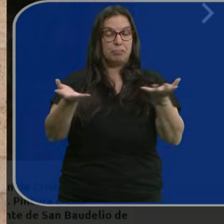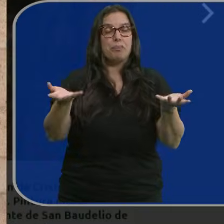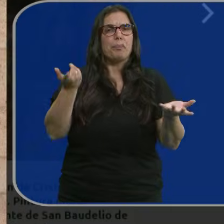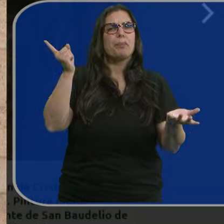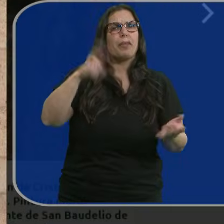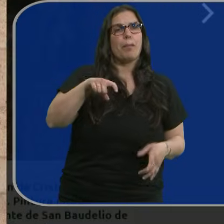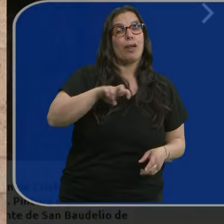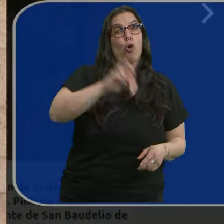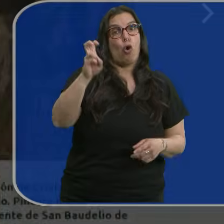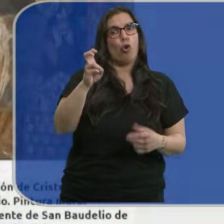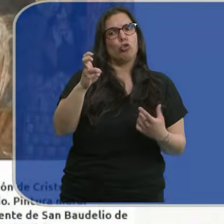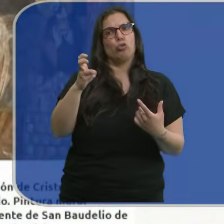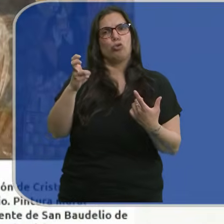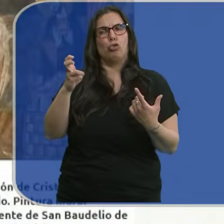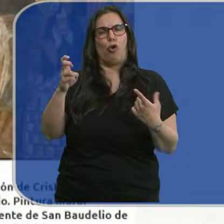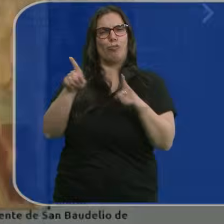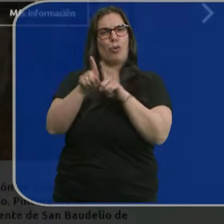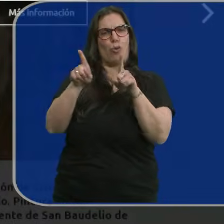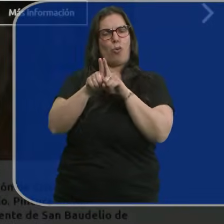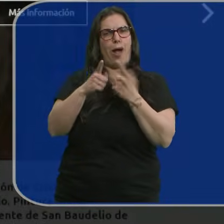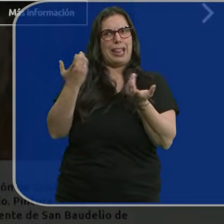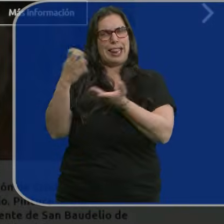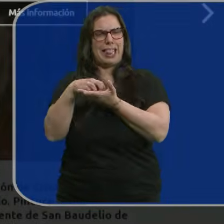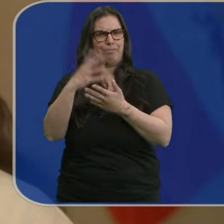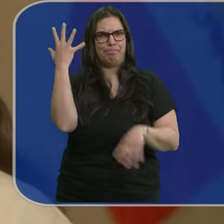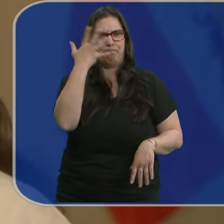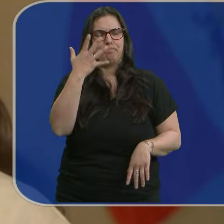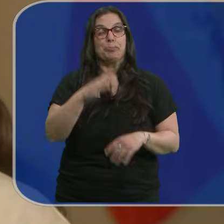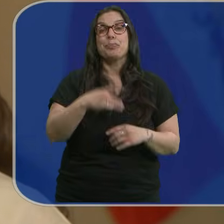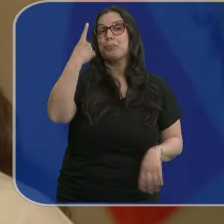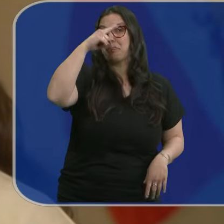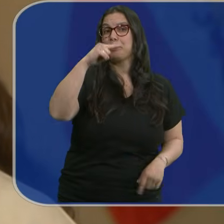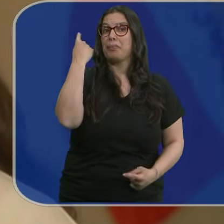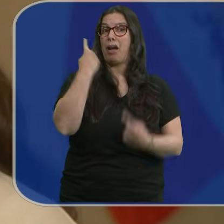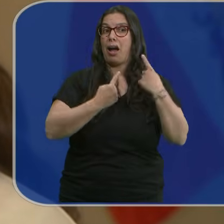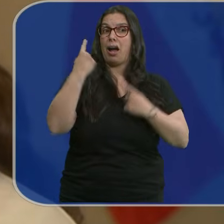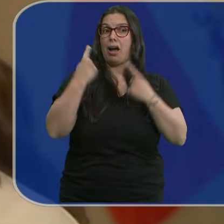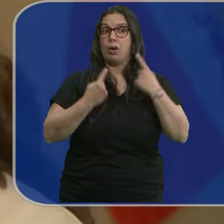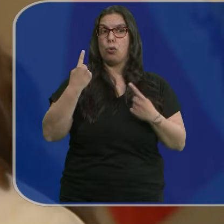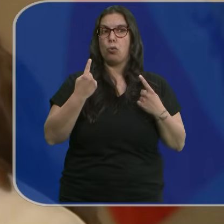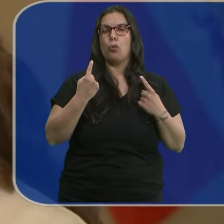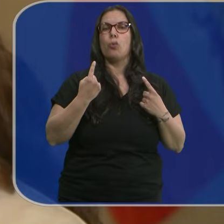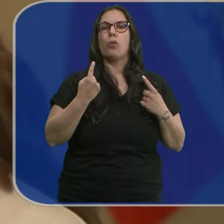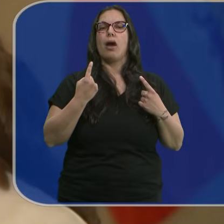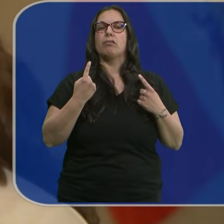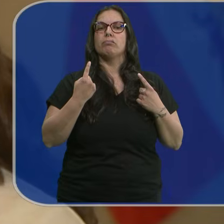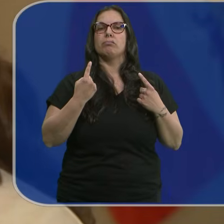pero también hay otra parte más oscura e incierta. Sabemos que hay algunas obras que salieron de su emplazamiento